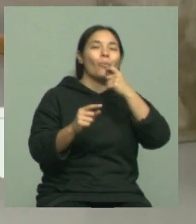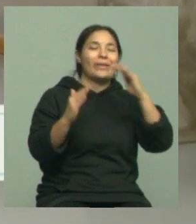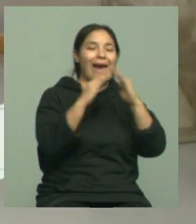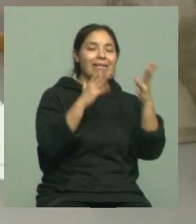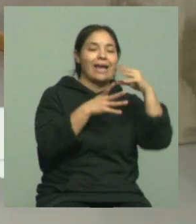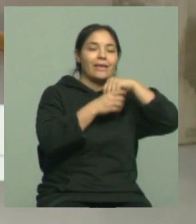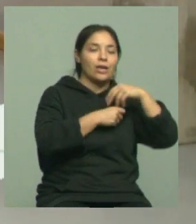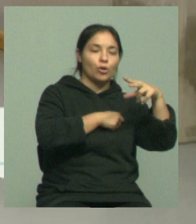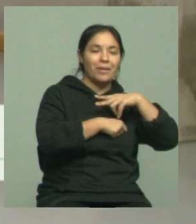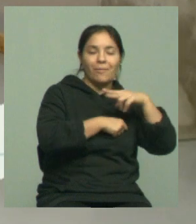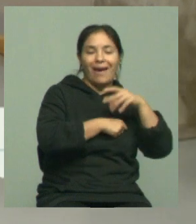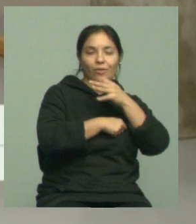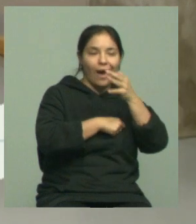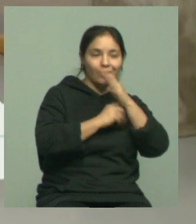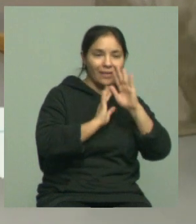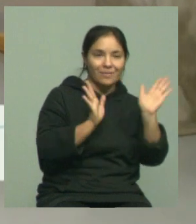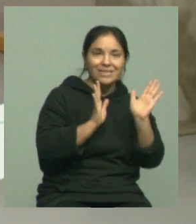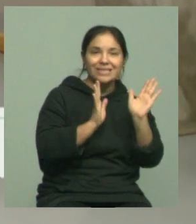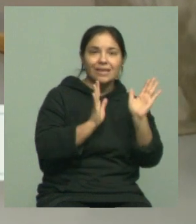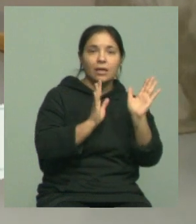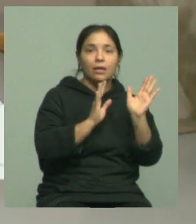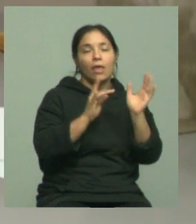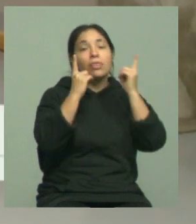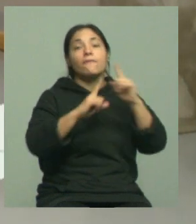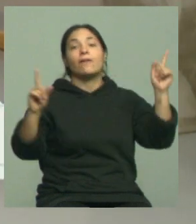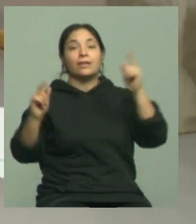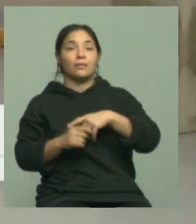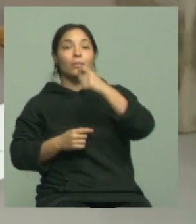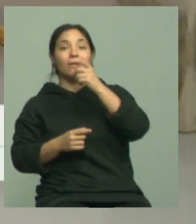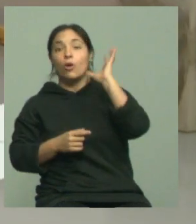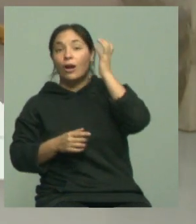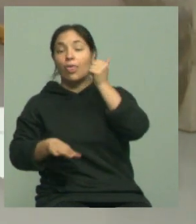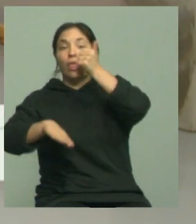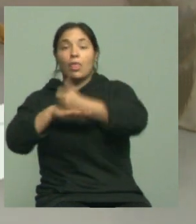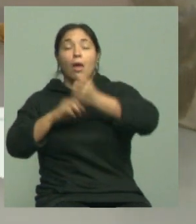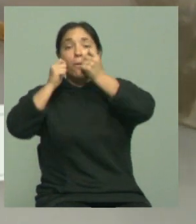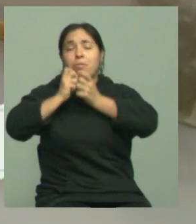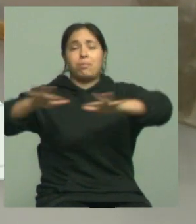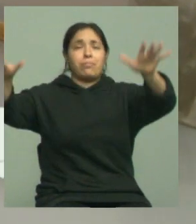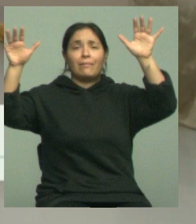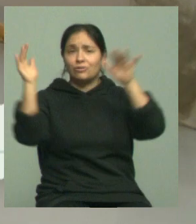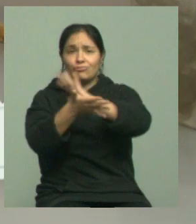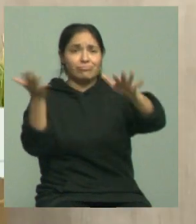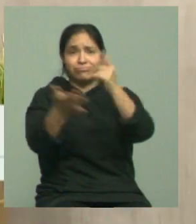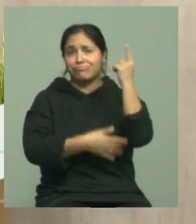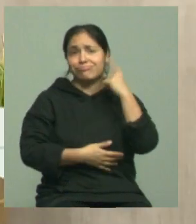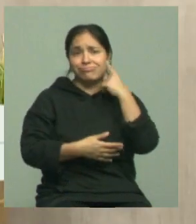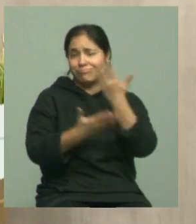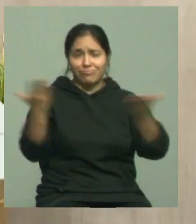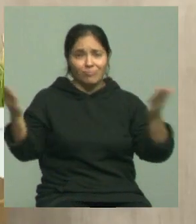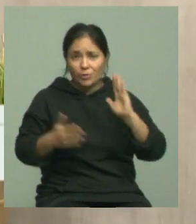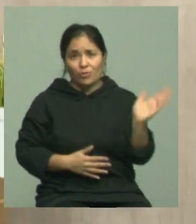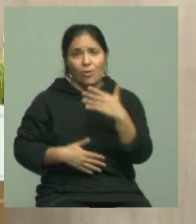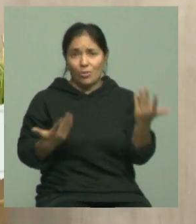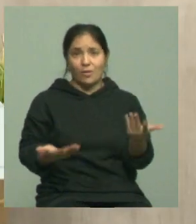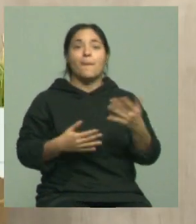un discurso de odio defendido públicamente, en una radio masiva en este caso, ¿no? ¿Qué es un discurso de odio y por qué está relacionado con